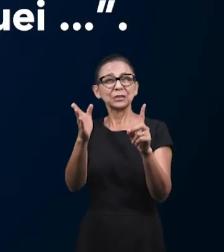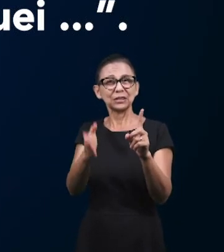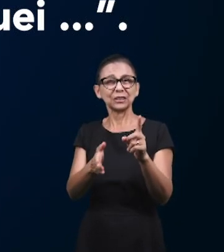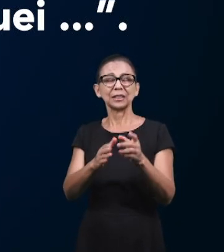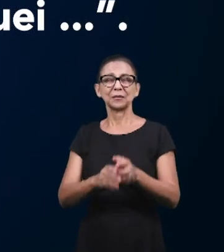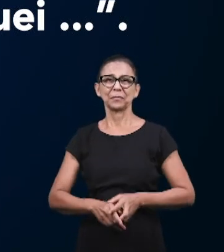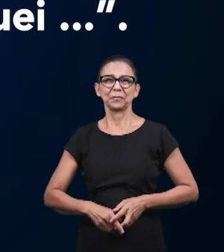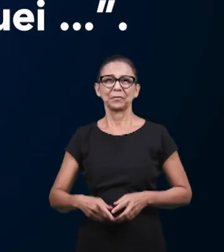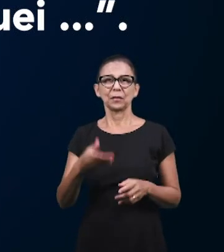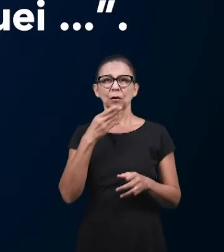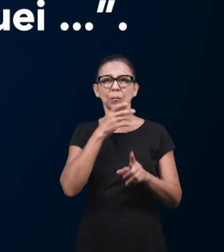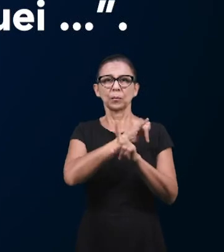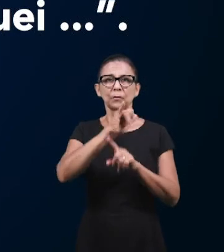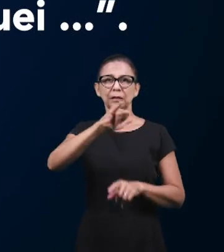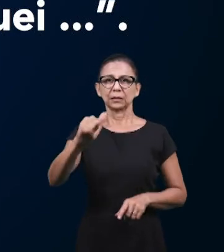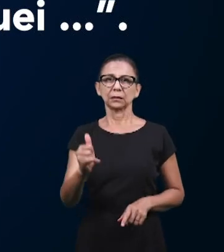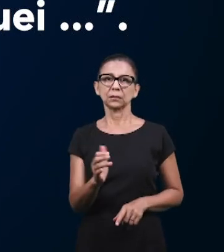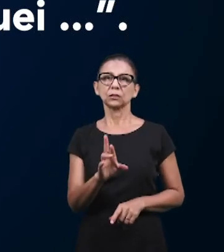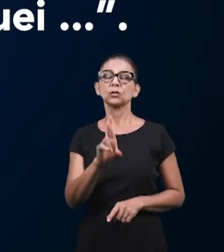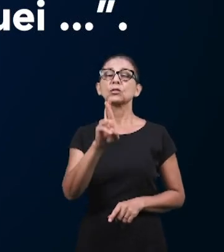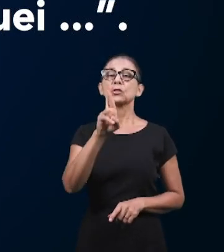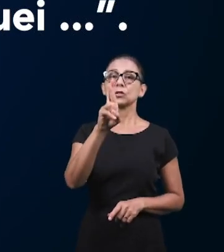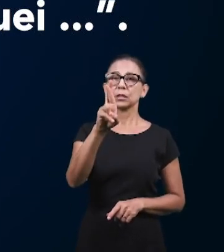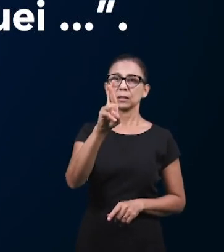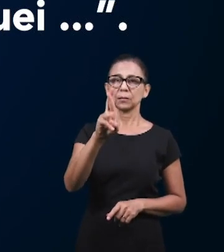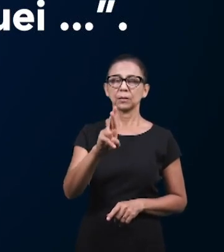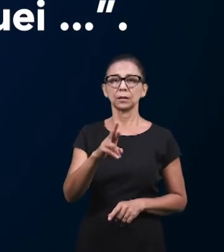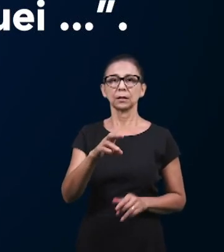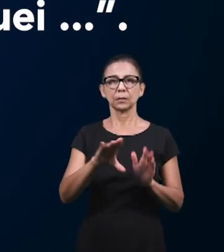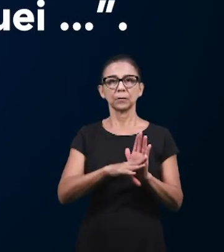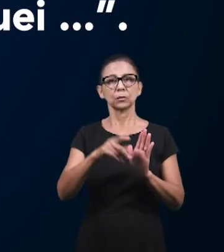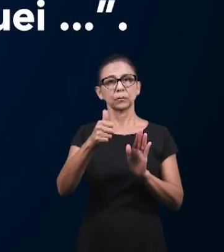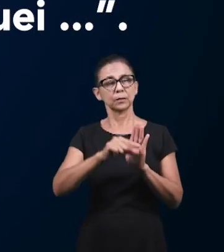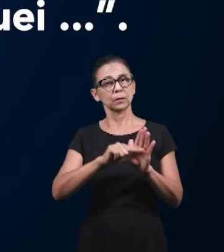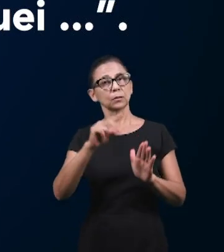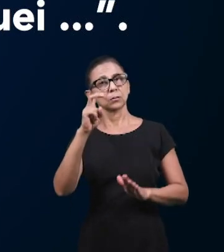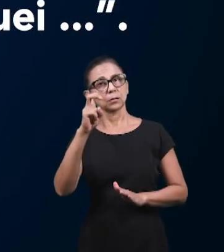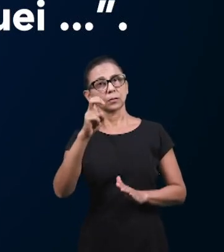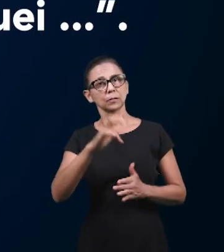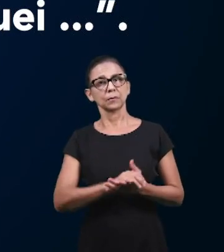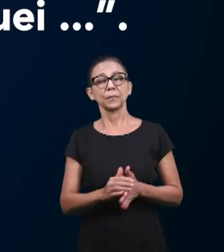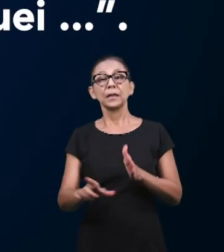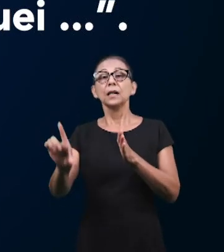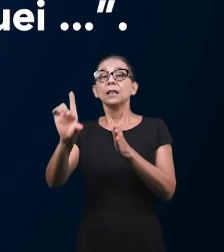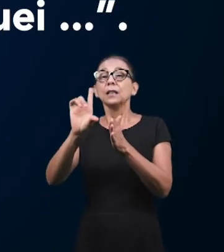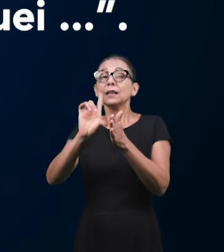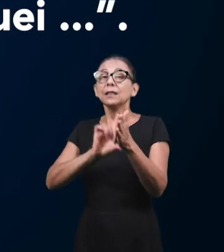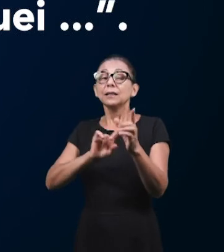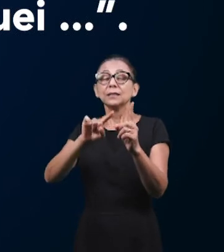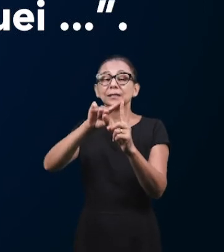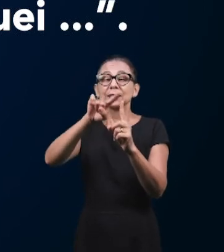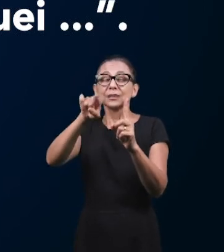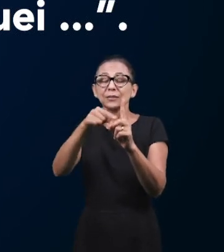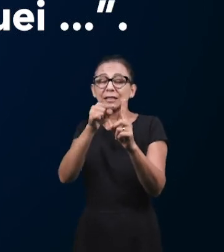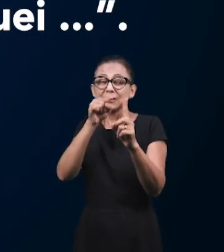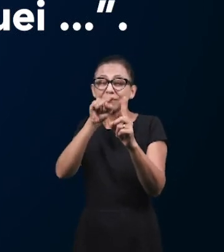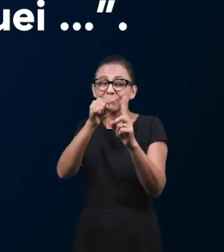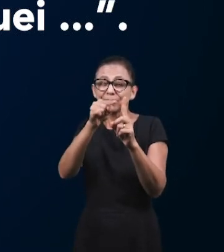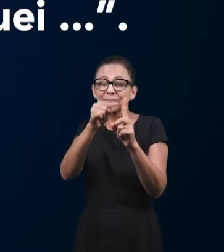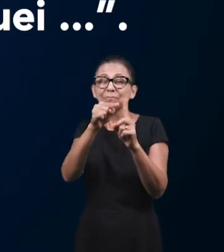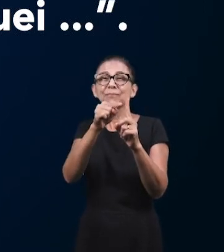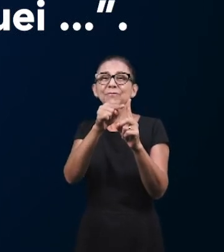Jeremías. En Jeremías 1, 5 dice: antes que te formase en el vientre te conocí,